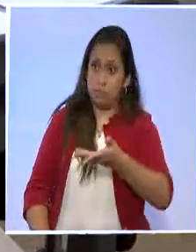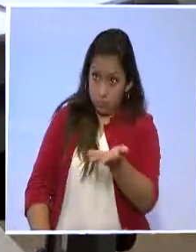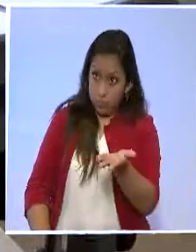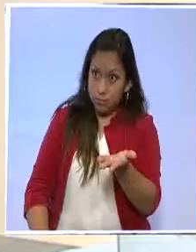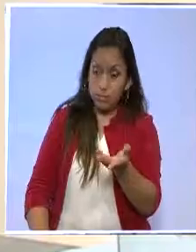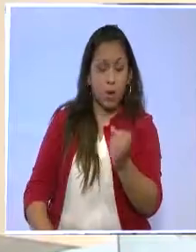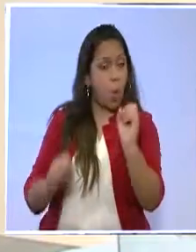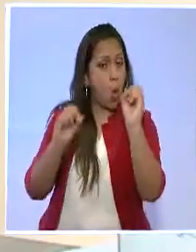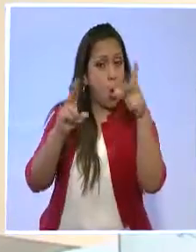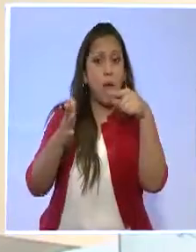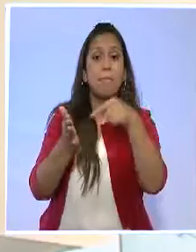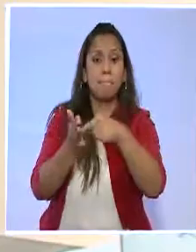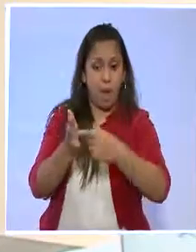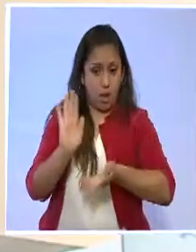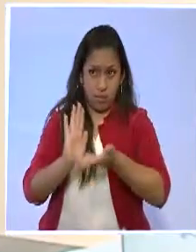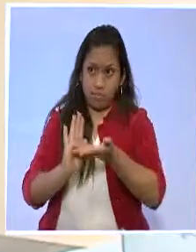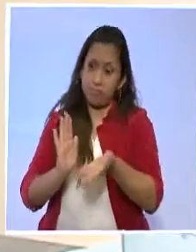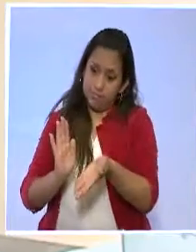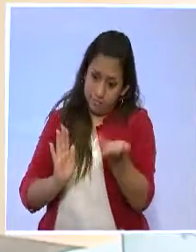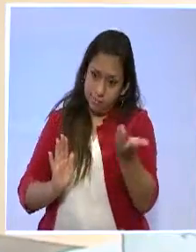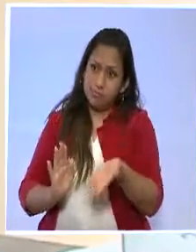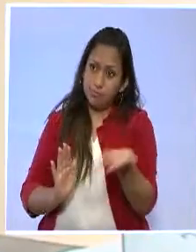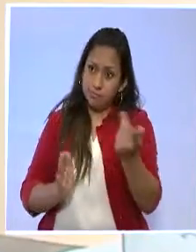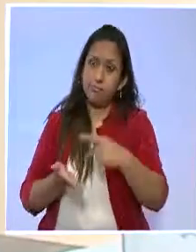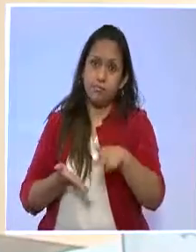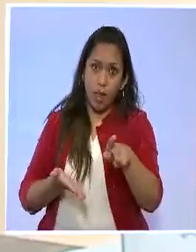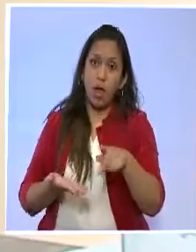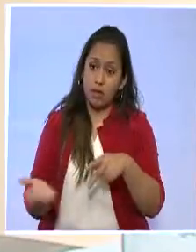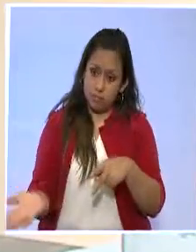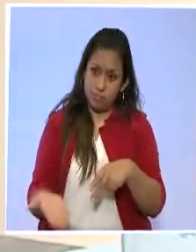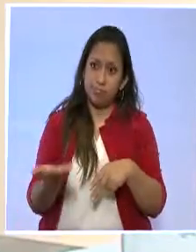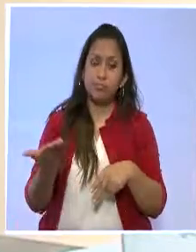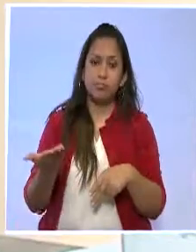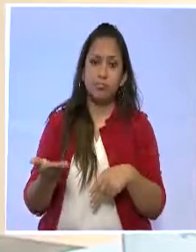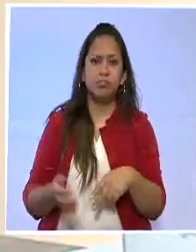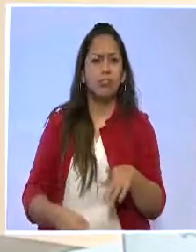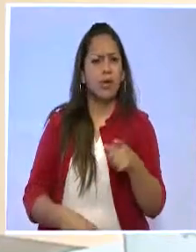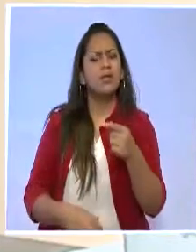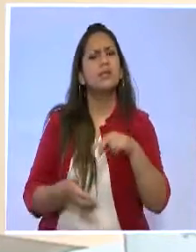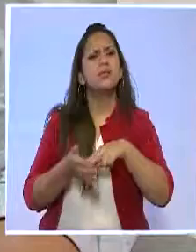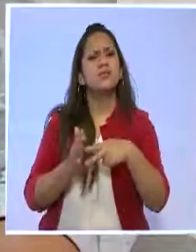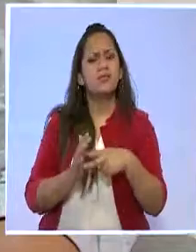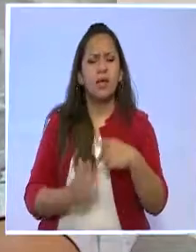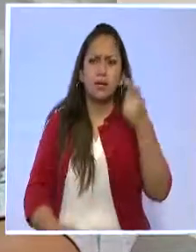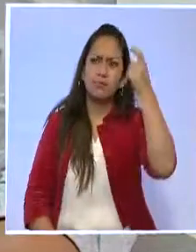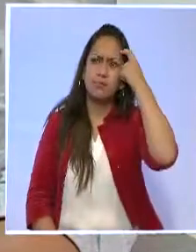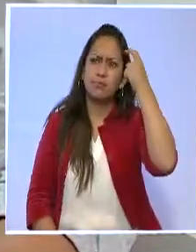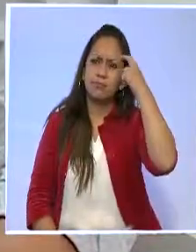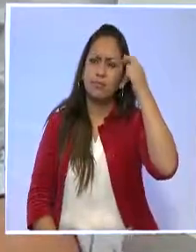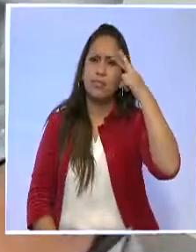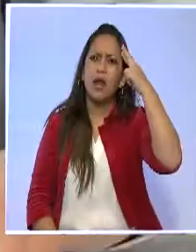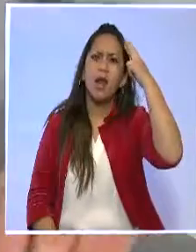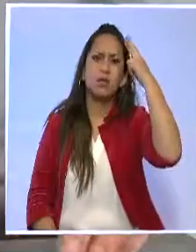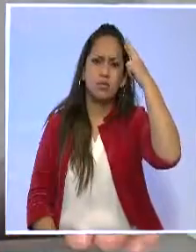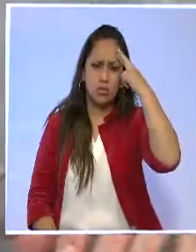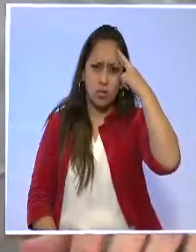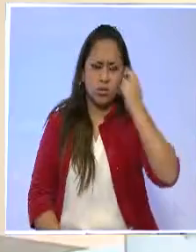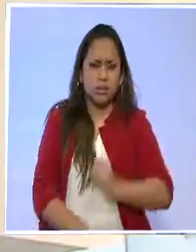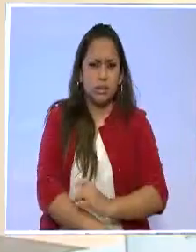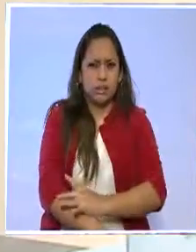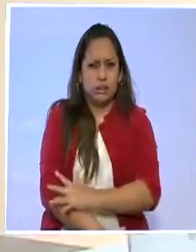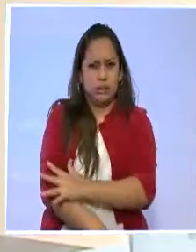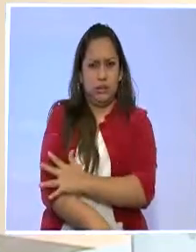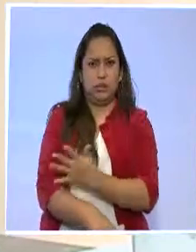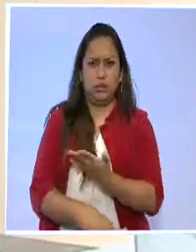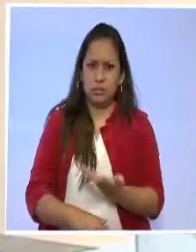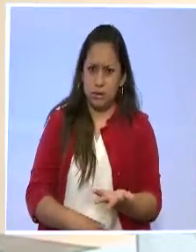de eso se trata también un tema de conciencia y de llevar a la reflexión social de cuáles son las medidas que nos permiten en este